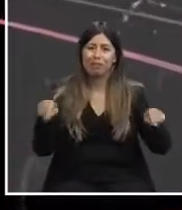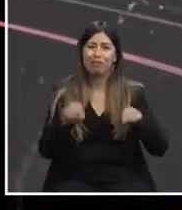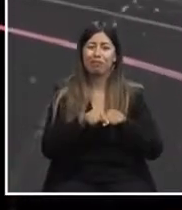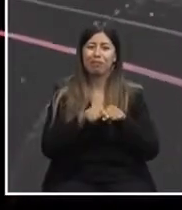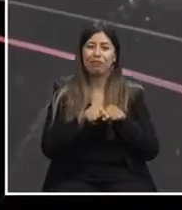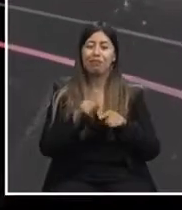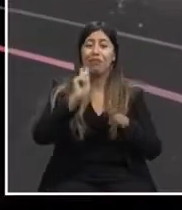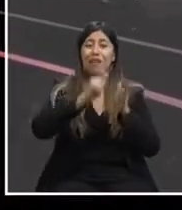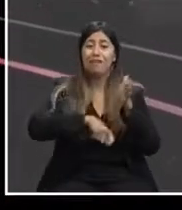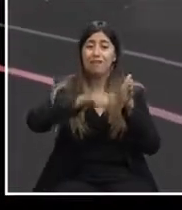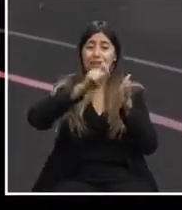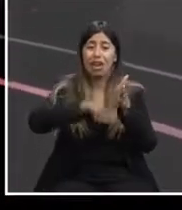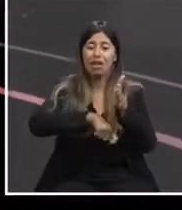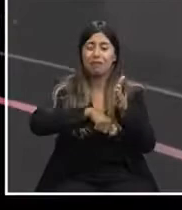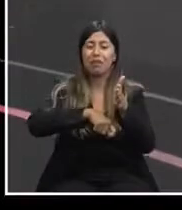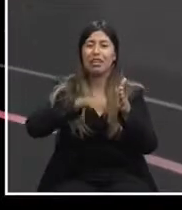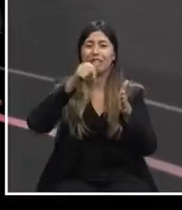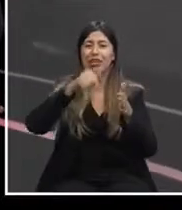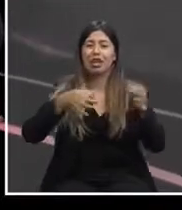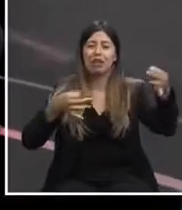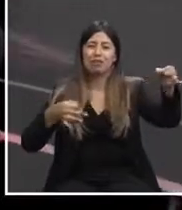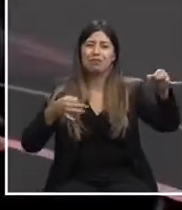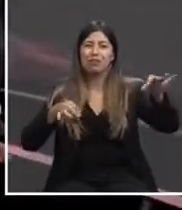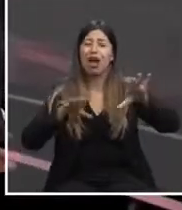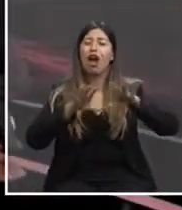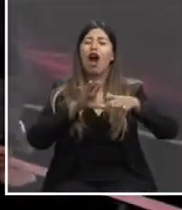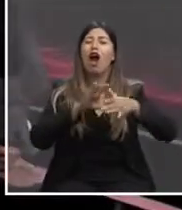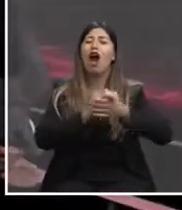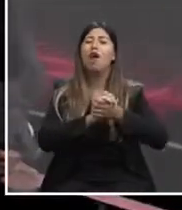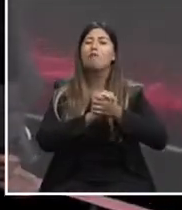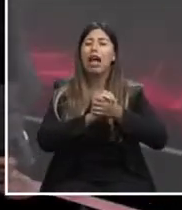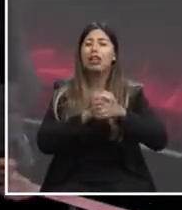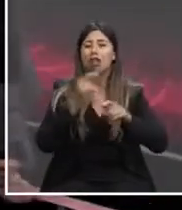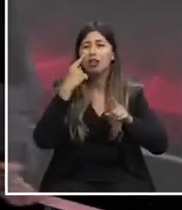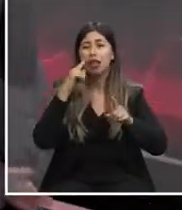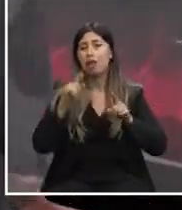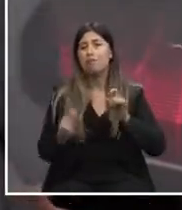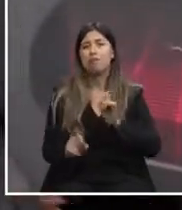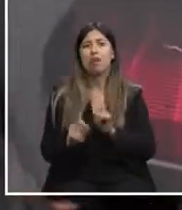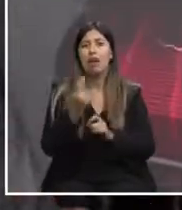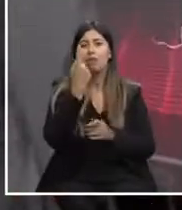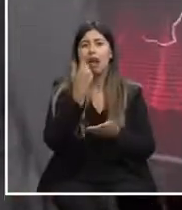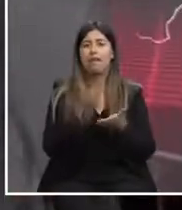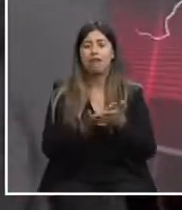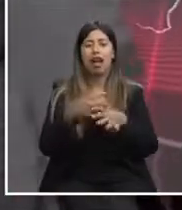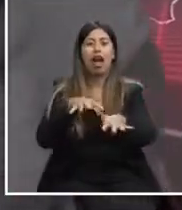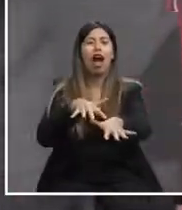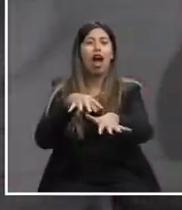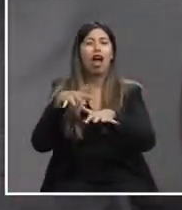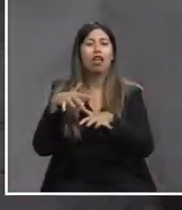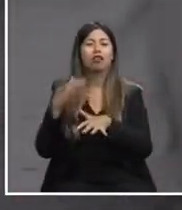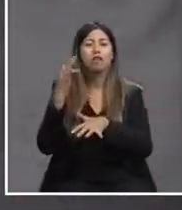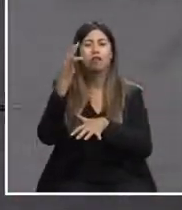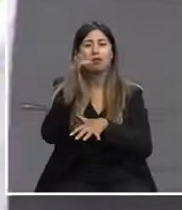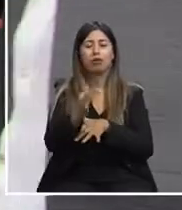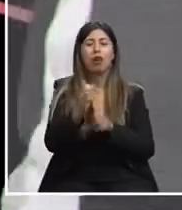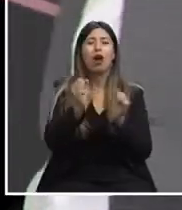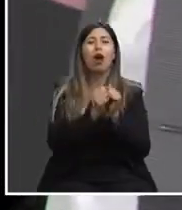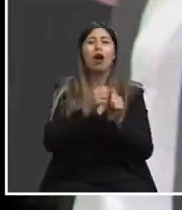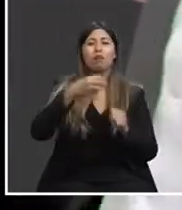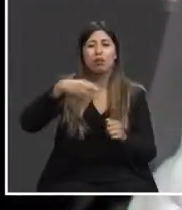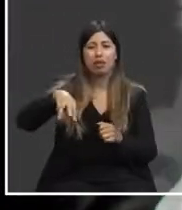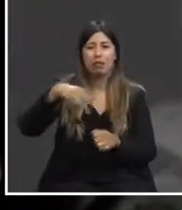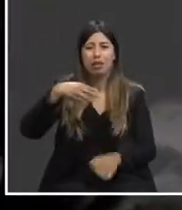este convenio que, como les comentábamos, es el primero de su tipo que firma el Congreso Futuro con una municipalidad.